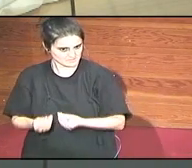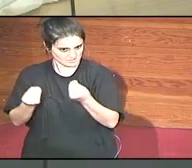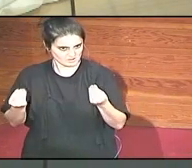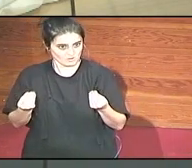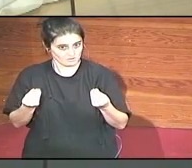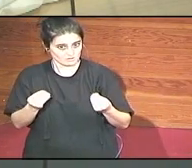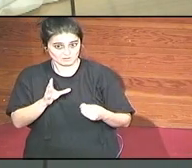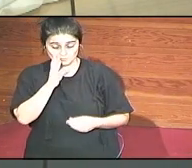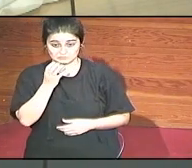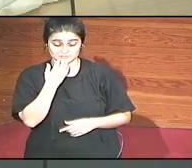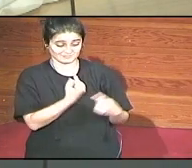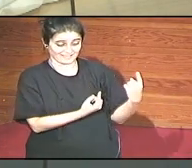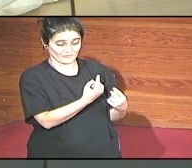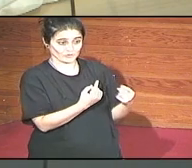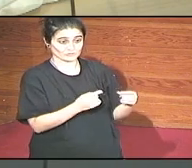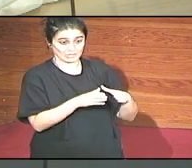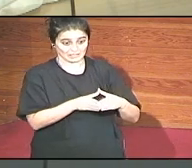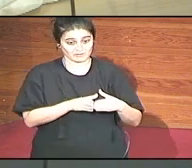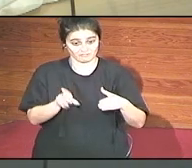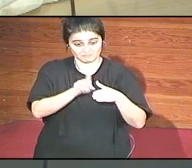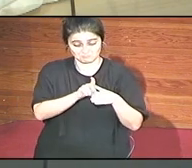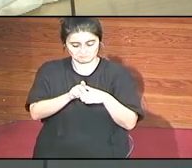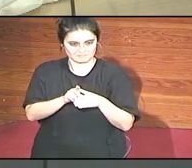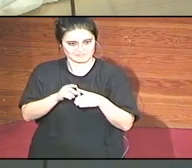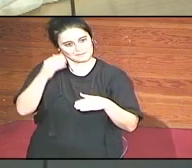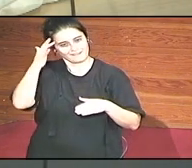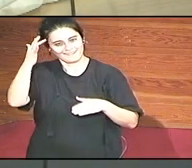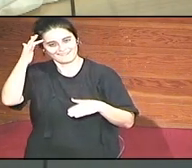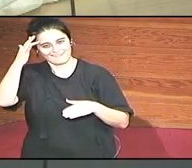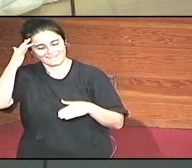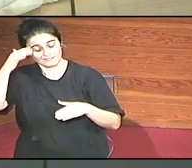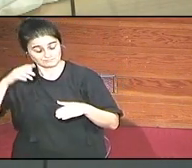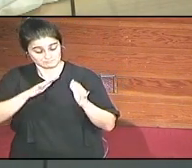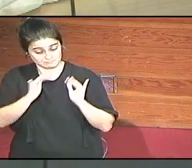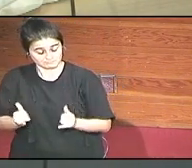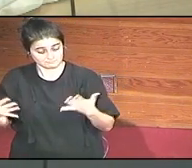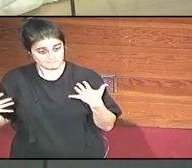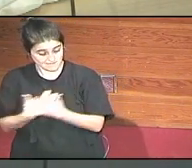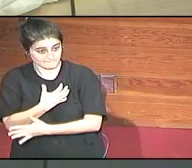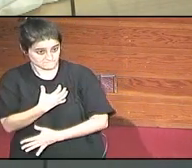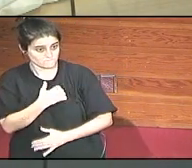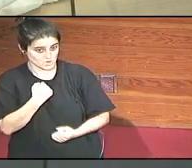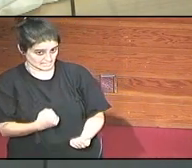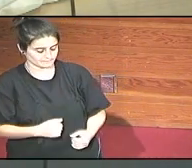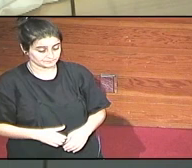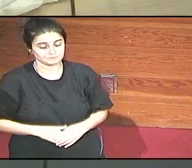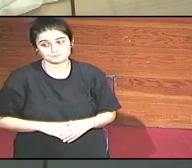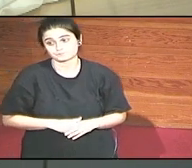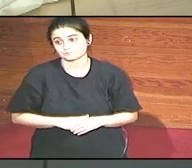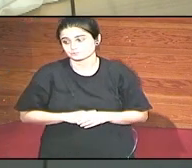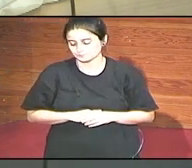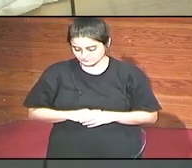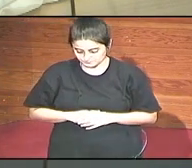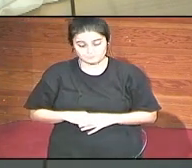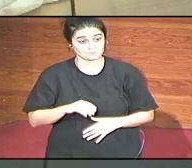cuando optaron por la inmigración es verdad que eso pasa a veces que incluso me encontrado a chavales que